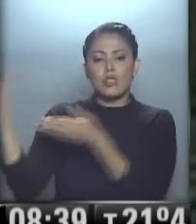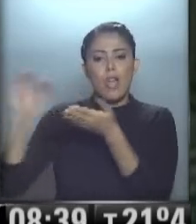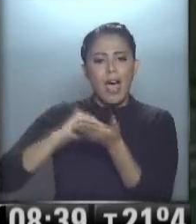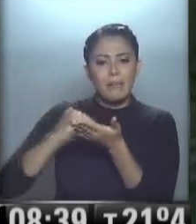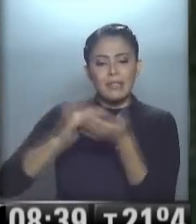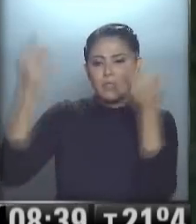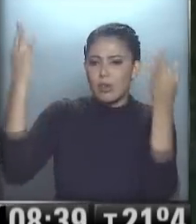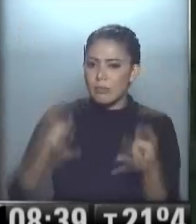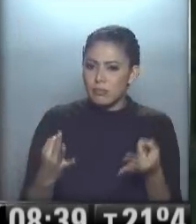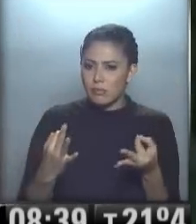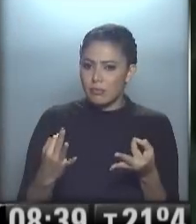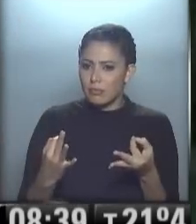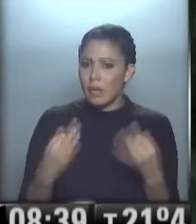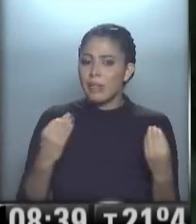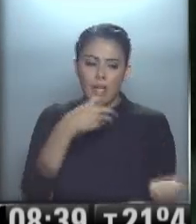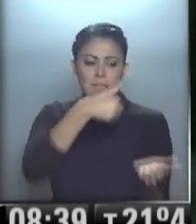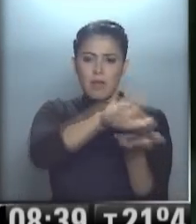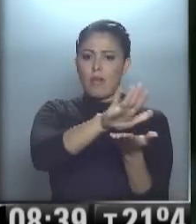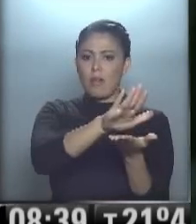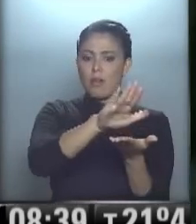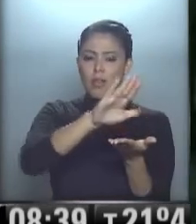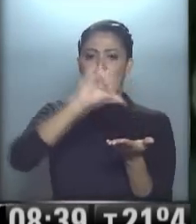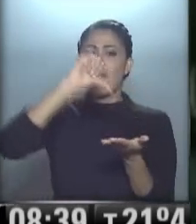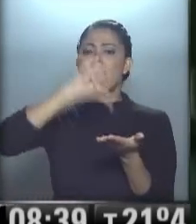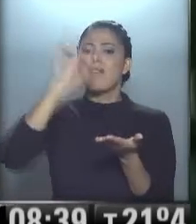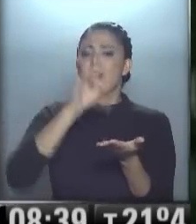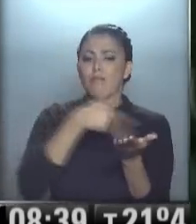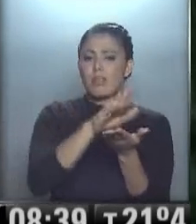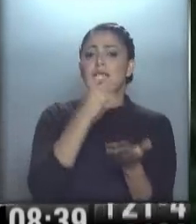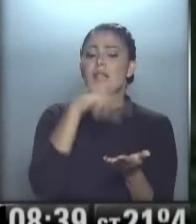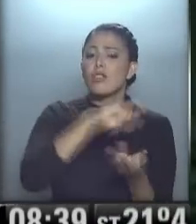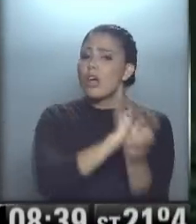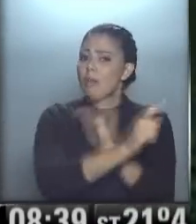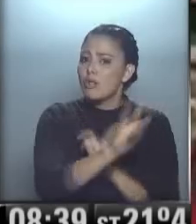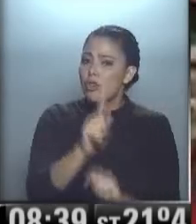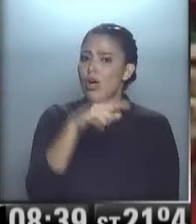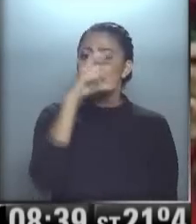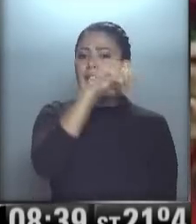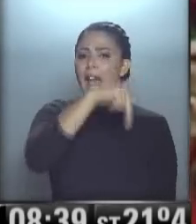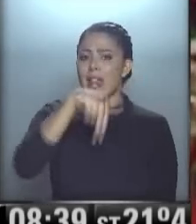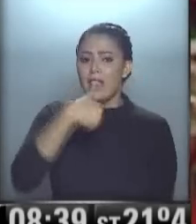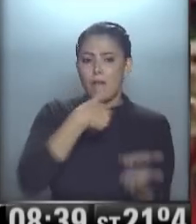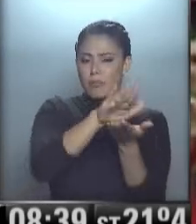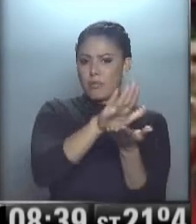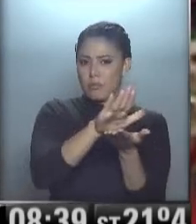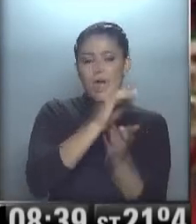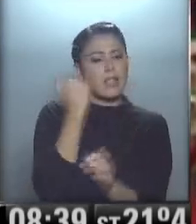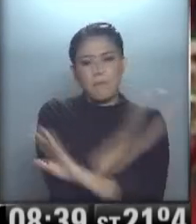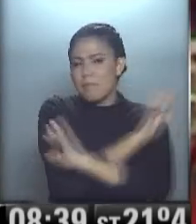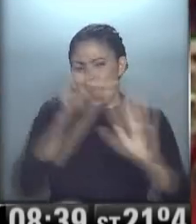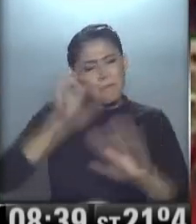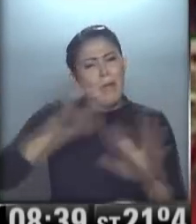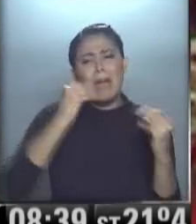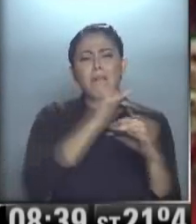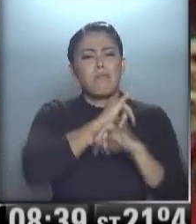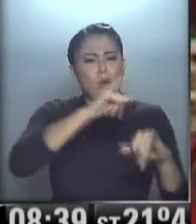administrativo para sacarlos de Venezuela si no rectifican. Se va CNN de Venezuela. Ya basta de